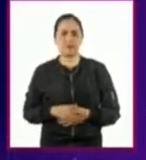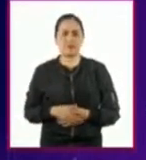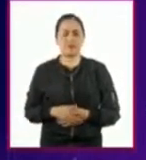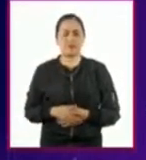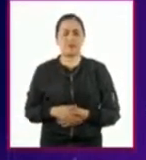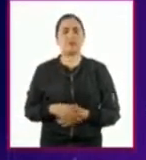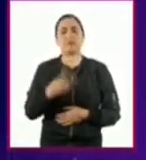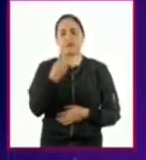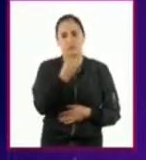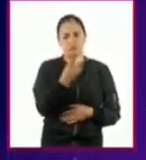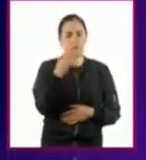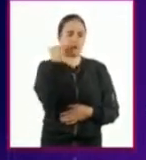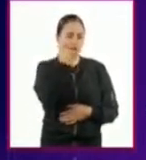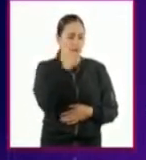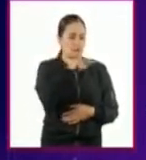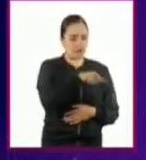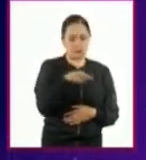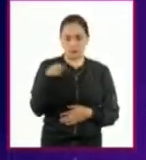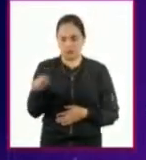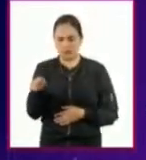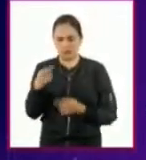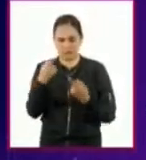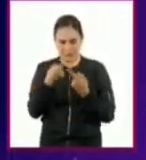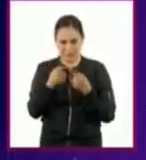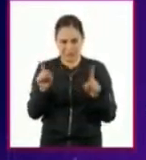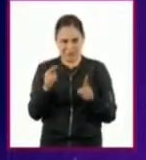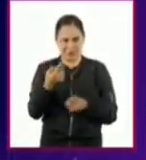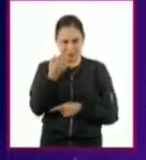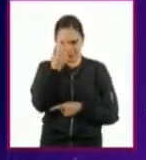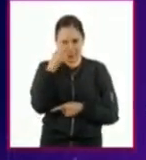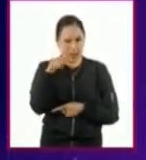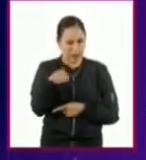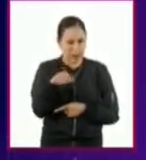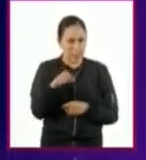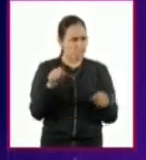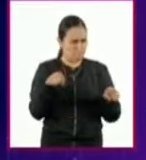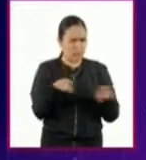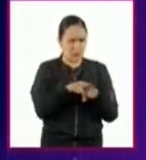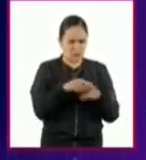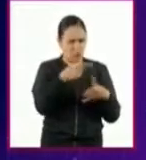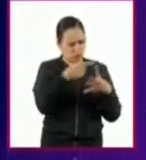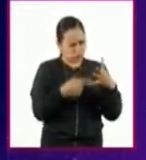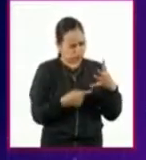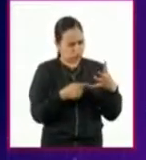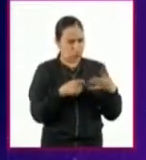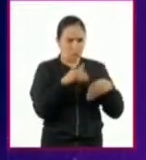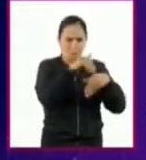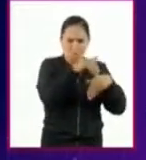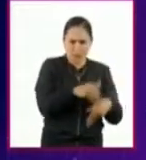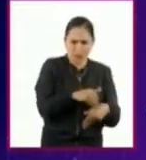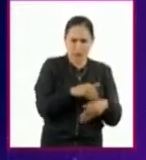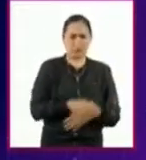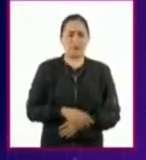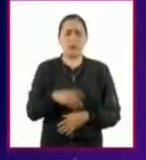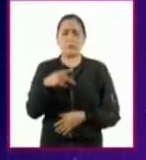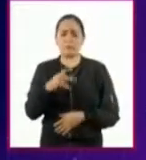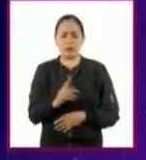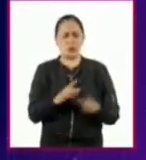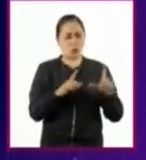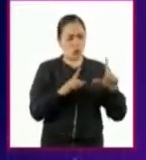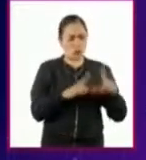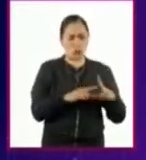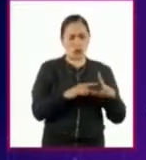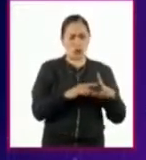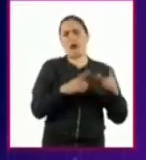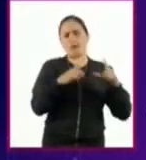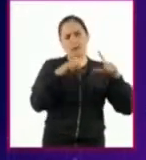dos estudiantes trazaron sus triángulos. Observen que ambos cumplieron con la condición, pero uno trazó un triángulo rectángulo